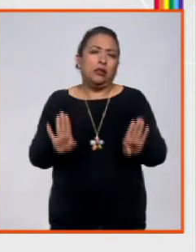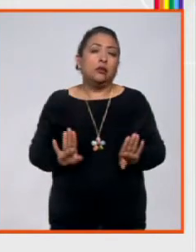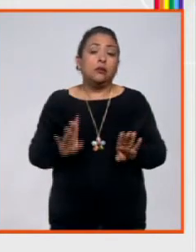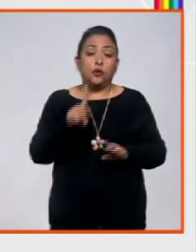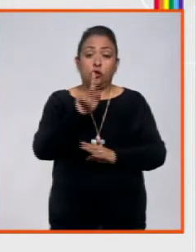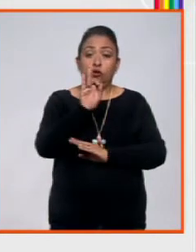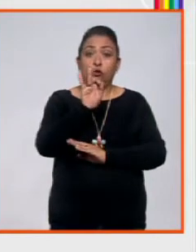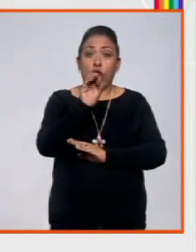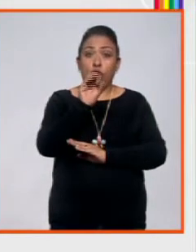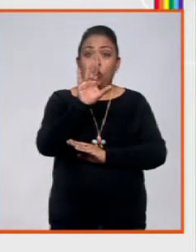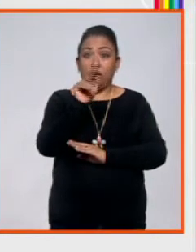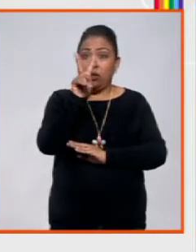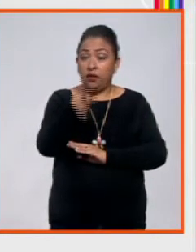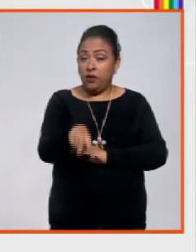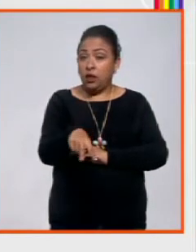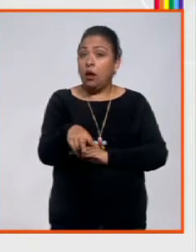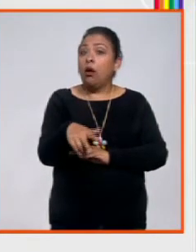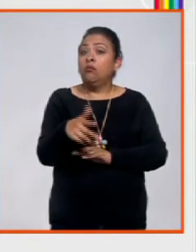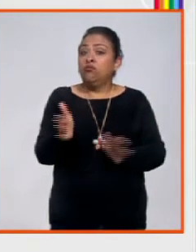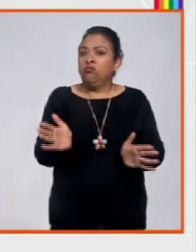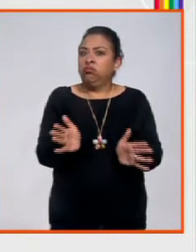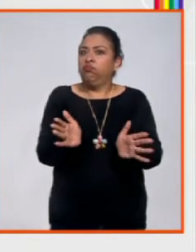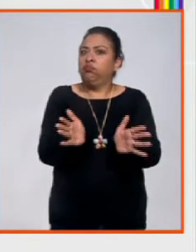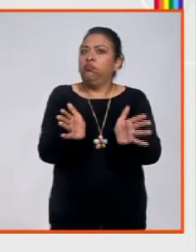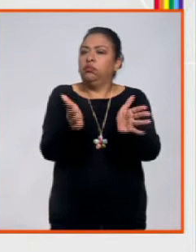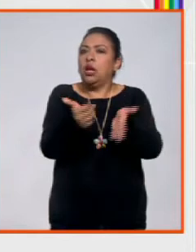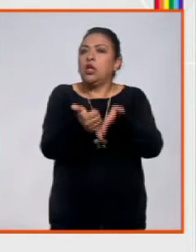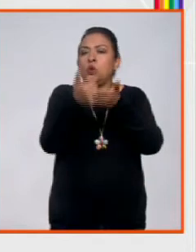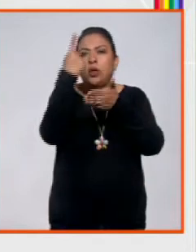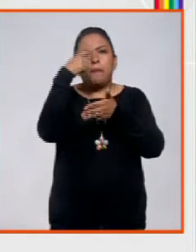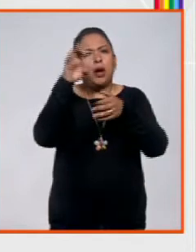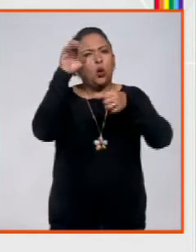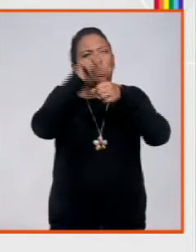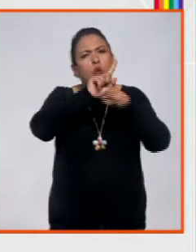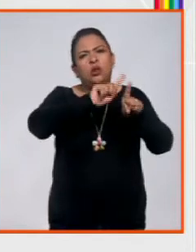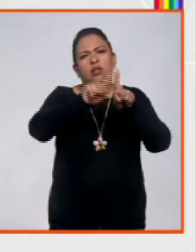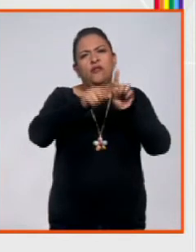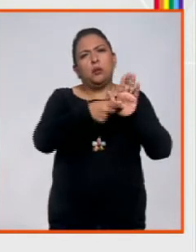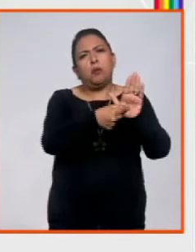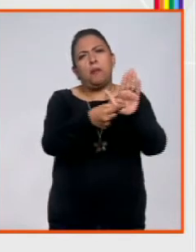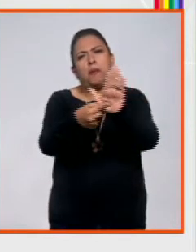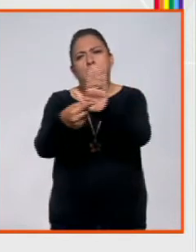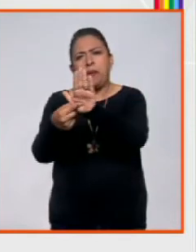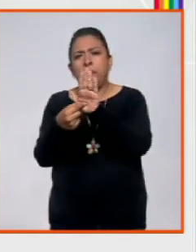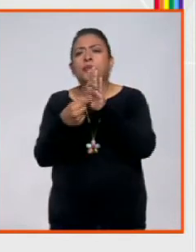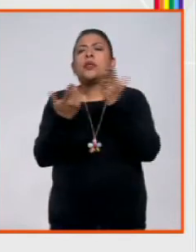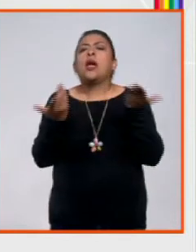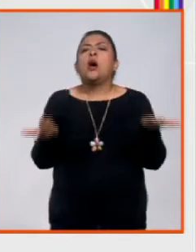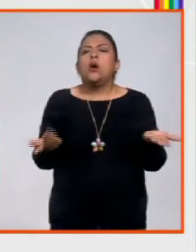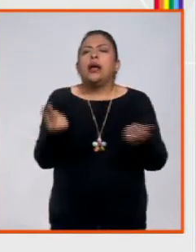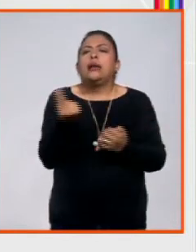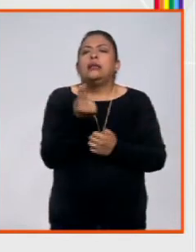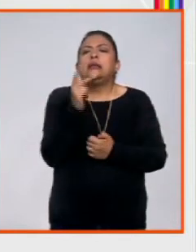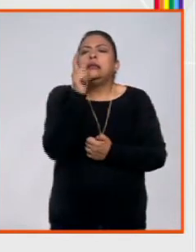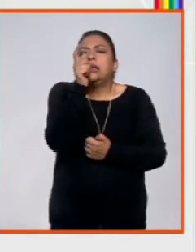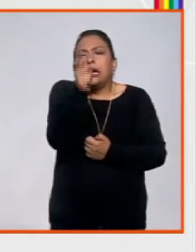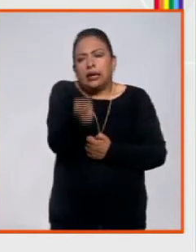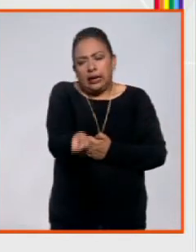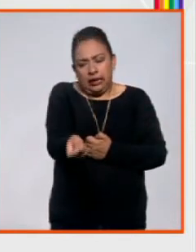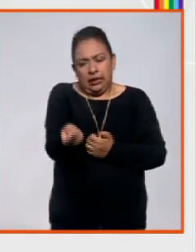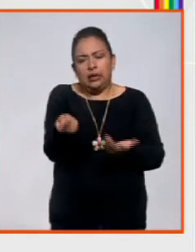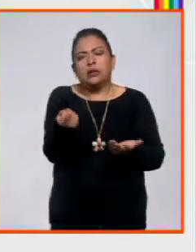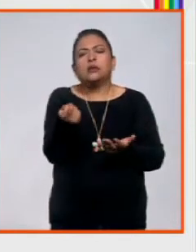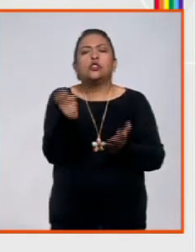decir el font que ha sido un motor muy importante para toda la oferta cultural que existe ahora lo que hay que hacer y eso va más